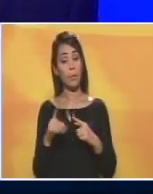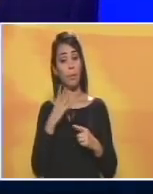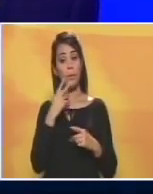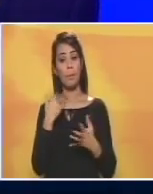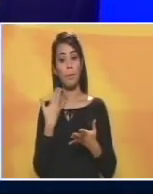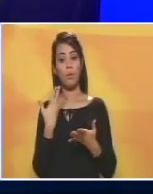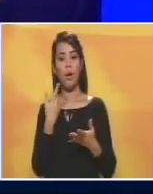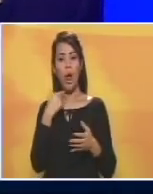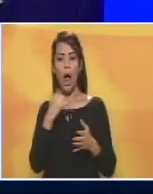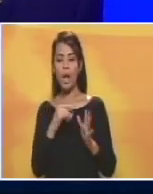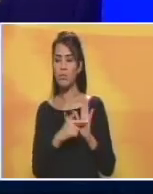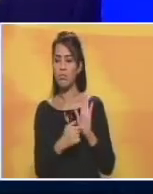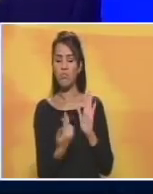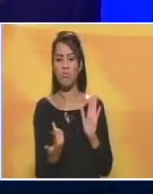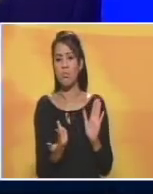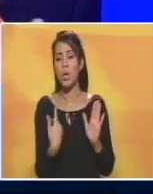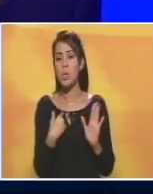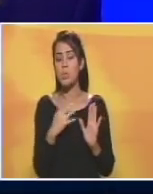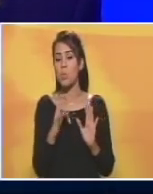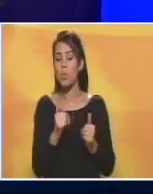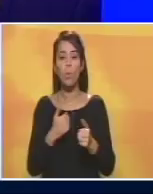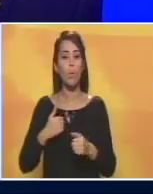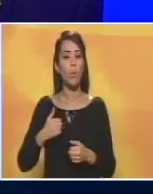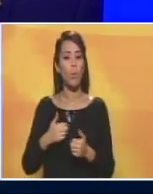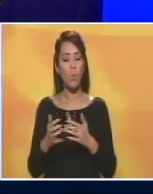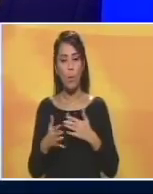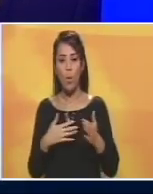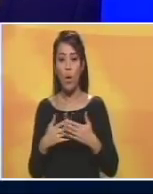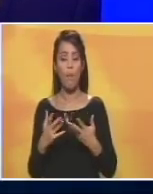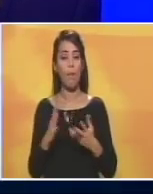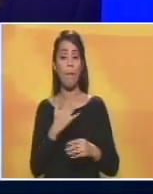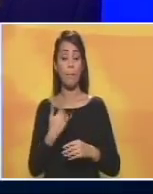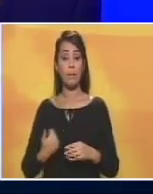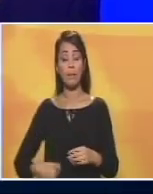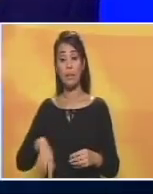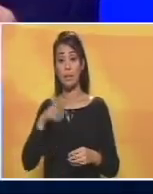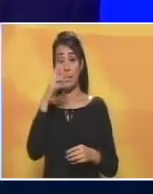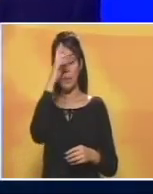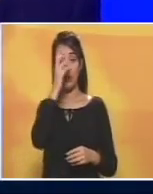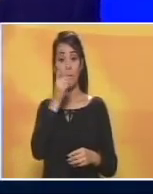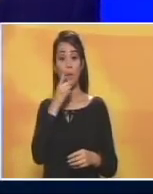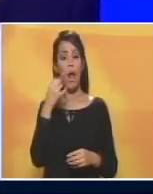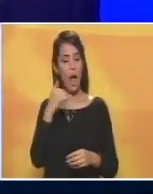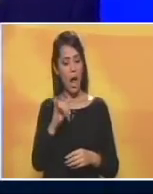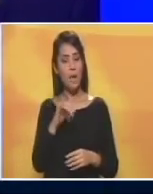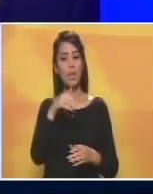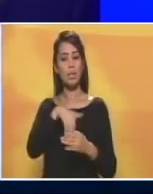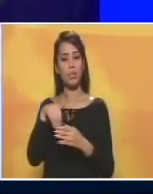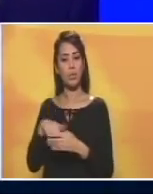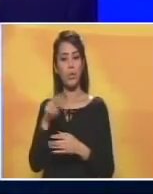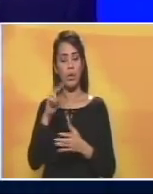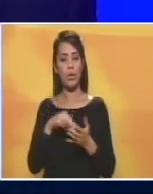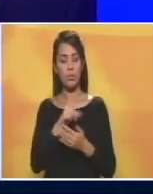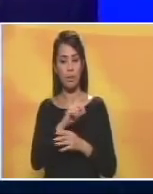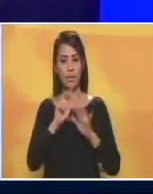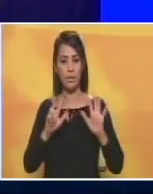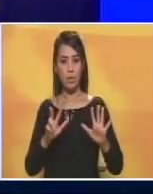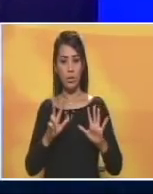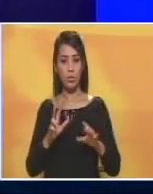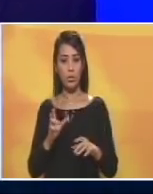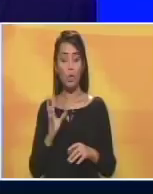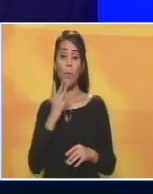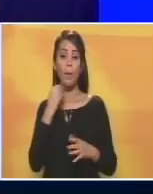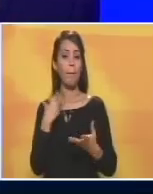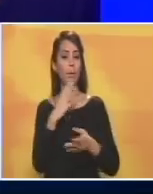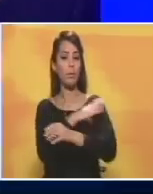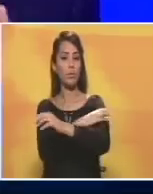tenido alguna justificación, estoy seguro que no habrían generado la molestia del presidente de República Dominicana. Hay elecciones en el año 2018 y las va a haber con oposición